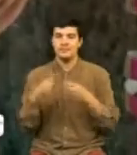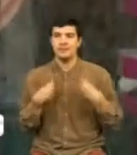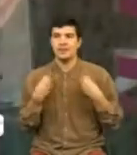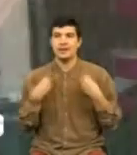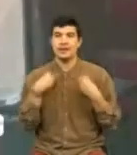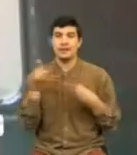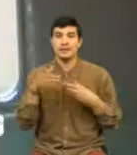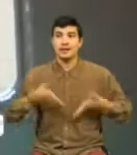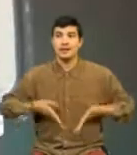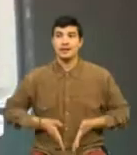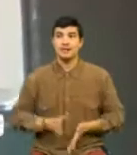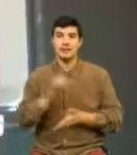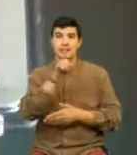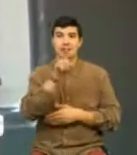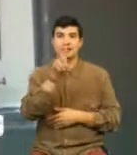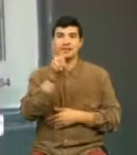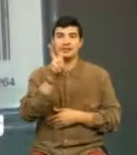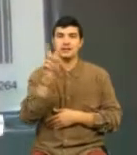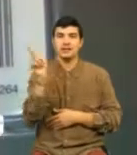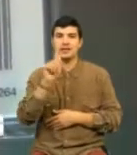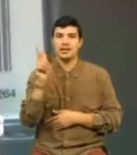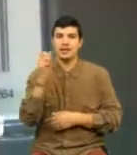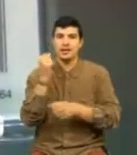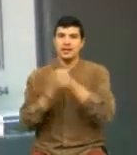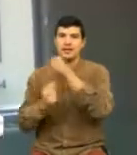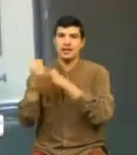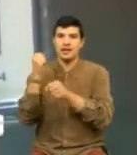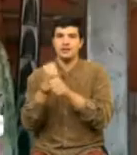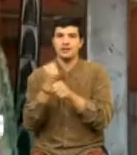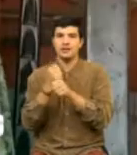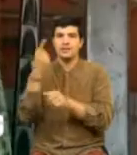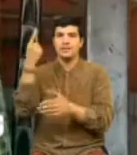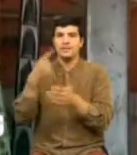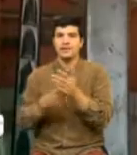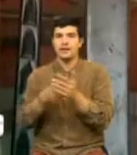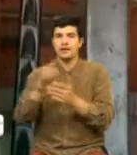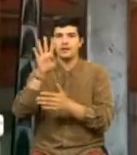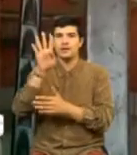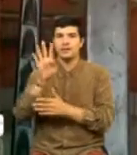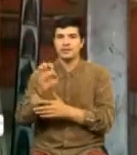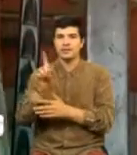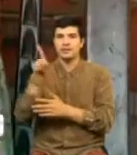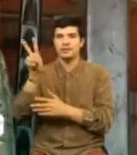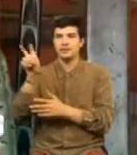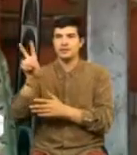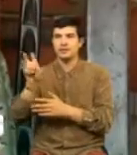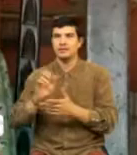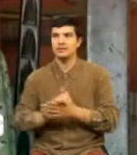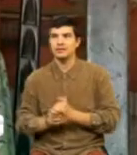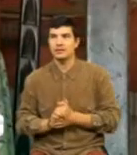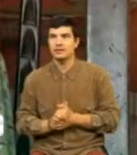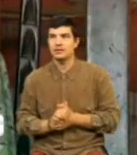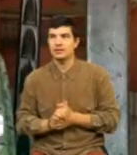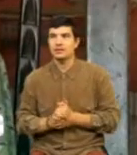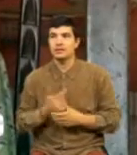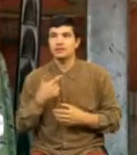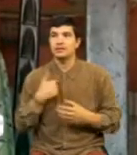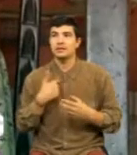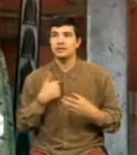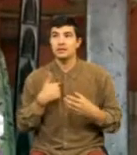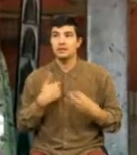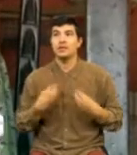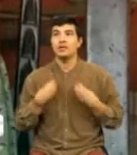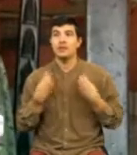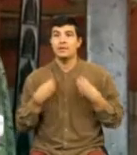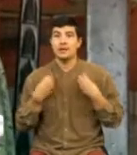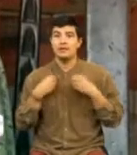el 17 de febrero de 1917. Yo viví toda mi vida en el pueblo, me crié.